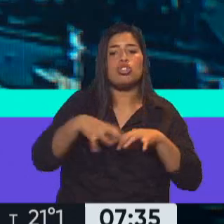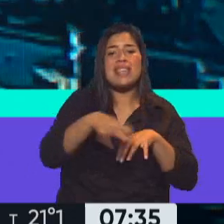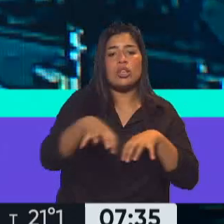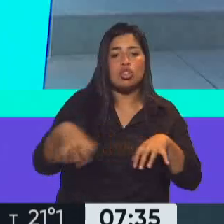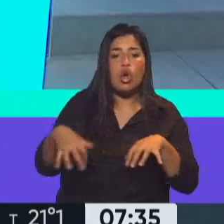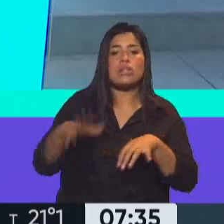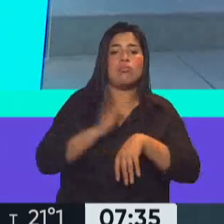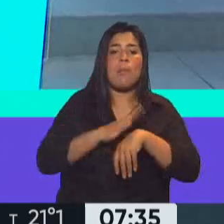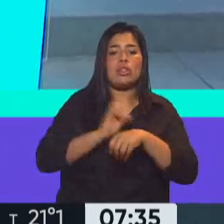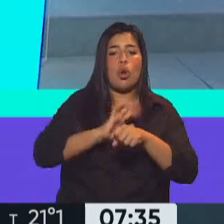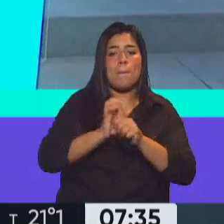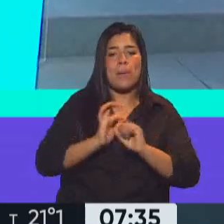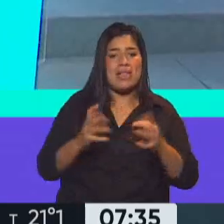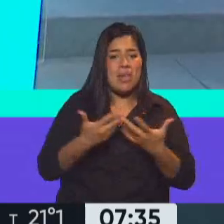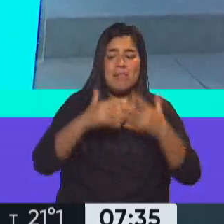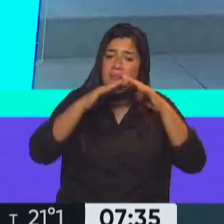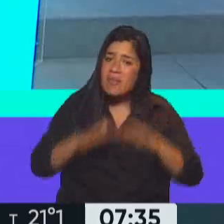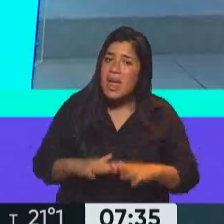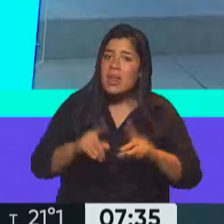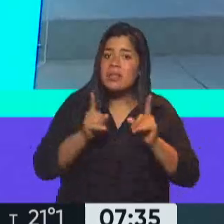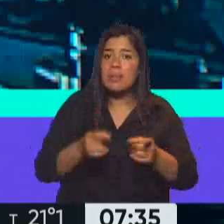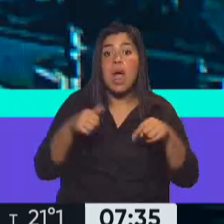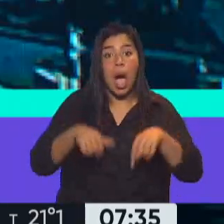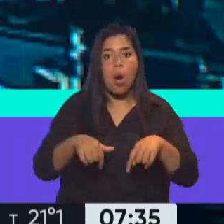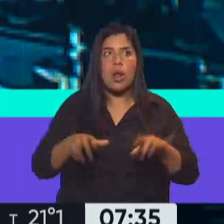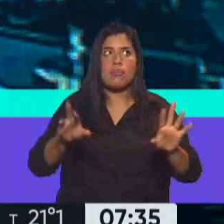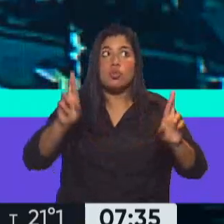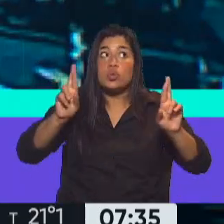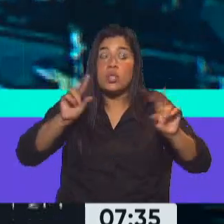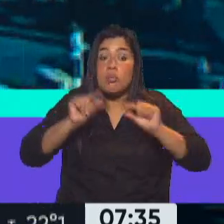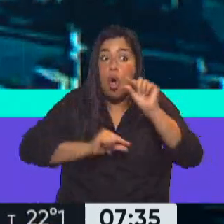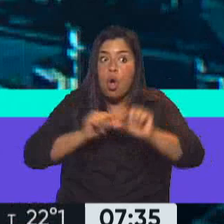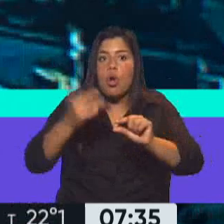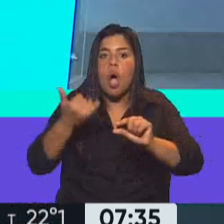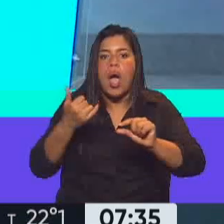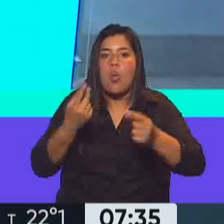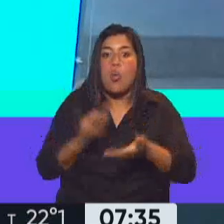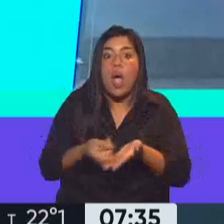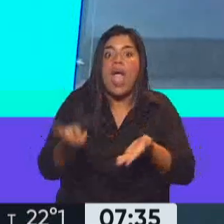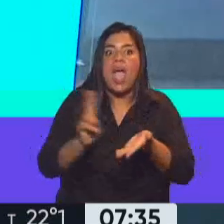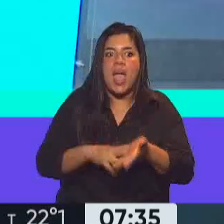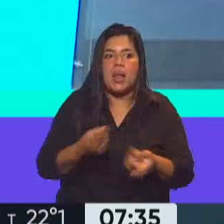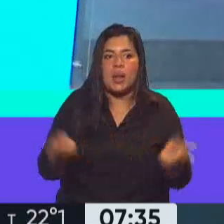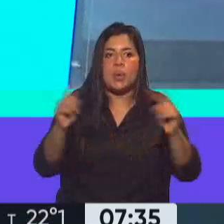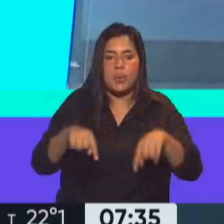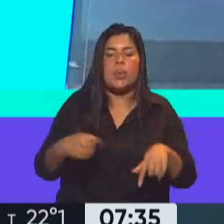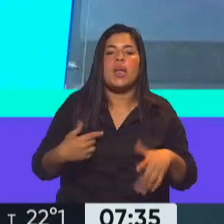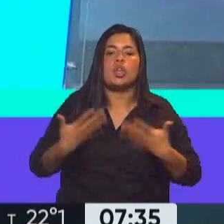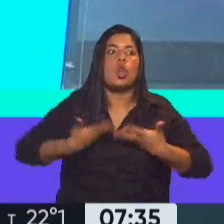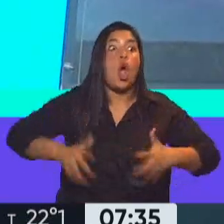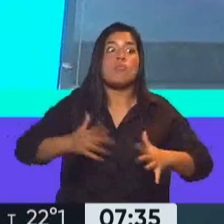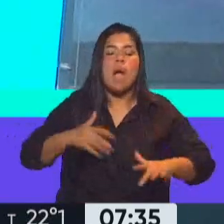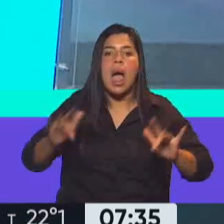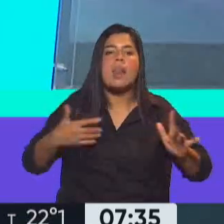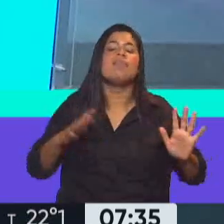ahora, con la vuelta a la normalidad, por ahora, ¿no? Tocamos madera en función de la cantidad de los contagios, deberían tener un presupuesto distinto. Esto claramente